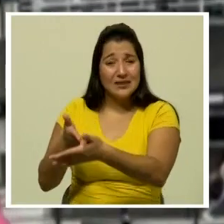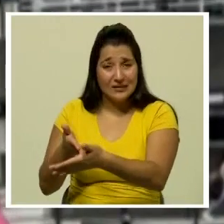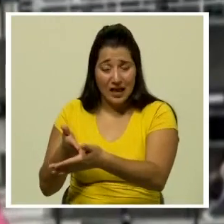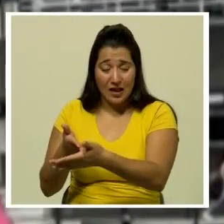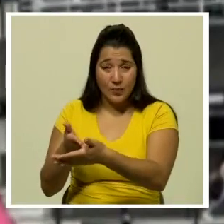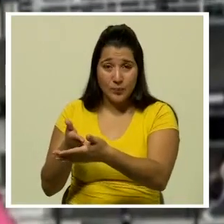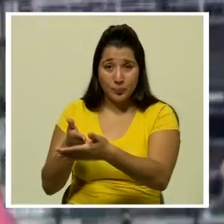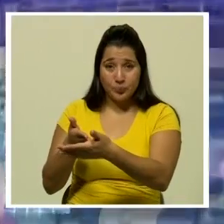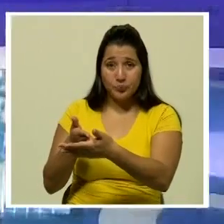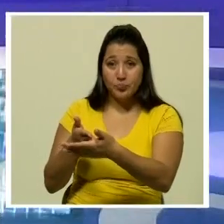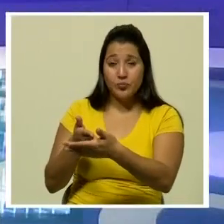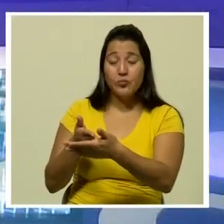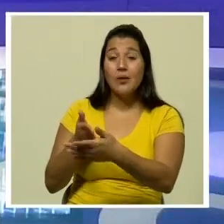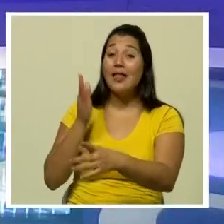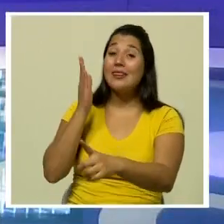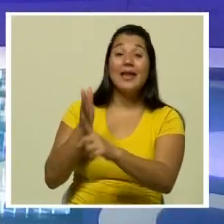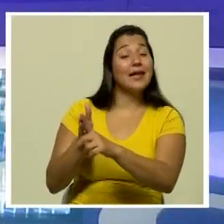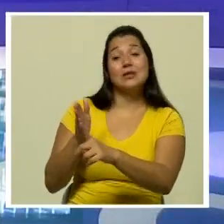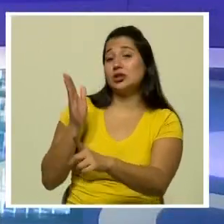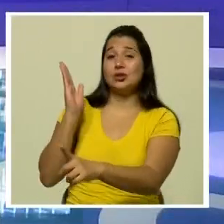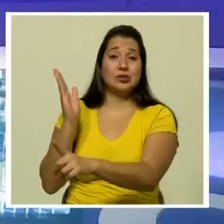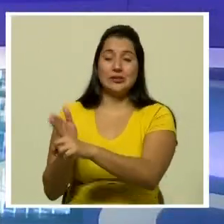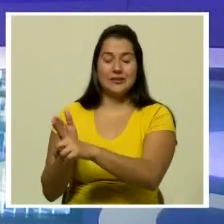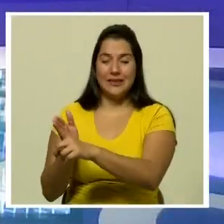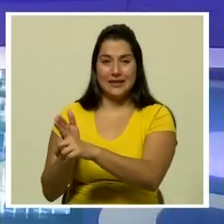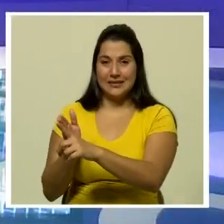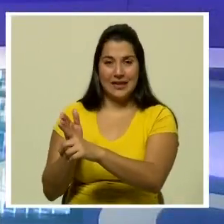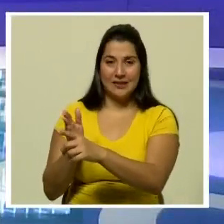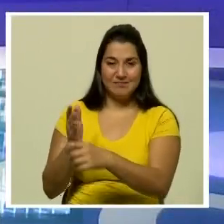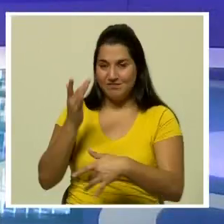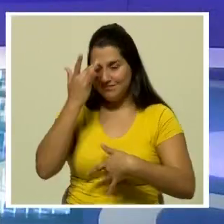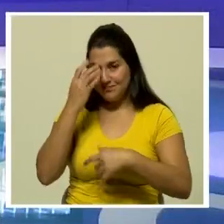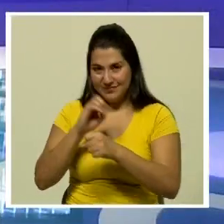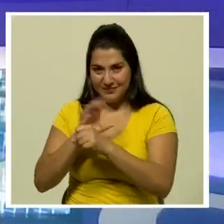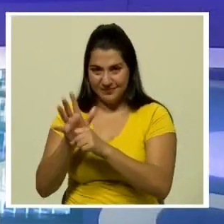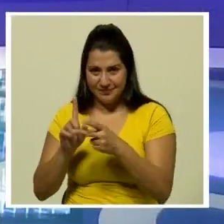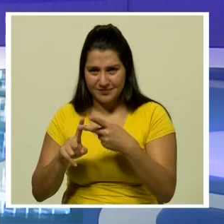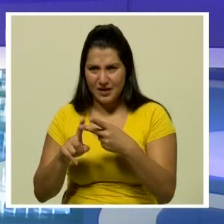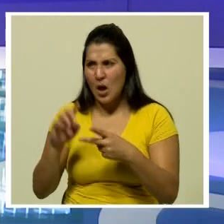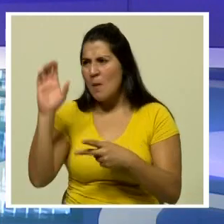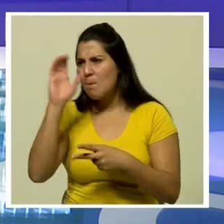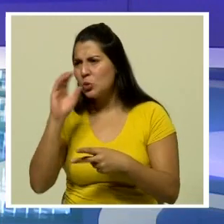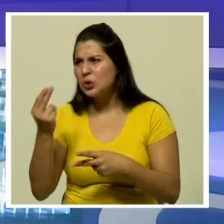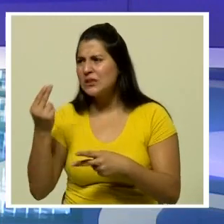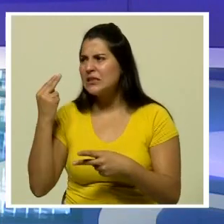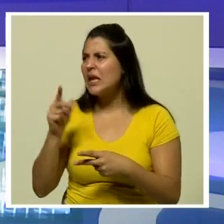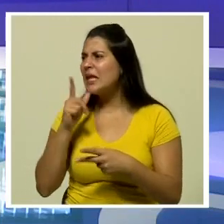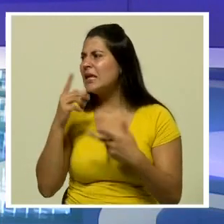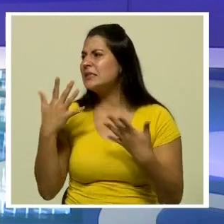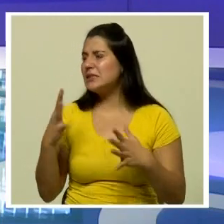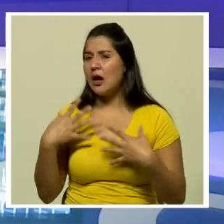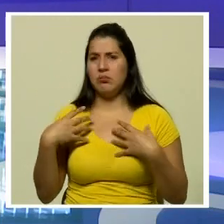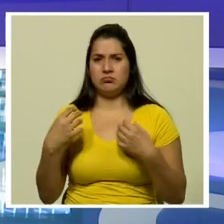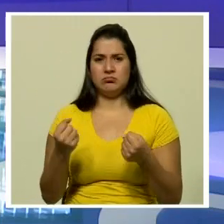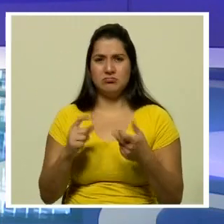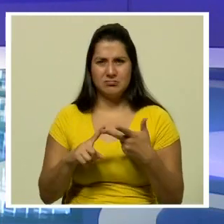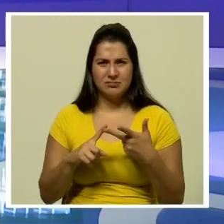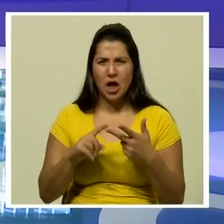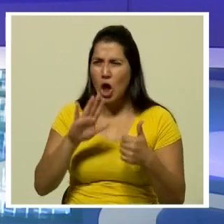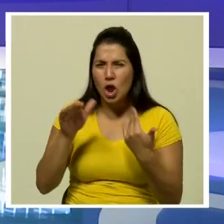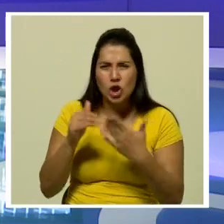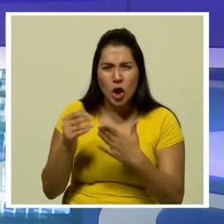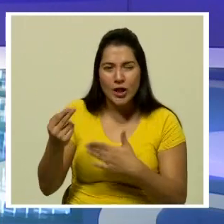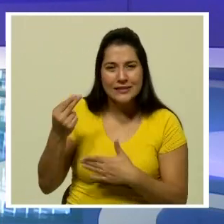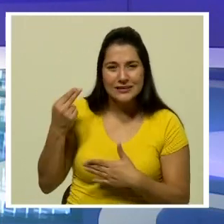directamente o indirectamente, las historias de quien se salvó, las historias, todo tipo de historia. El interés humano